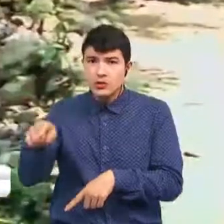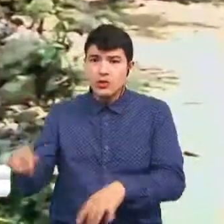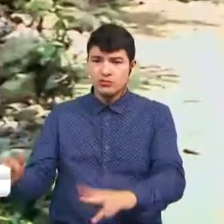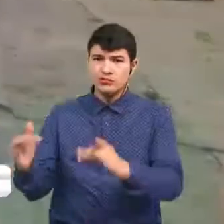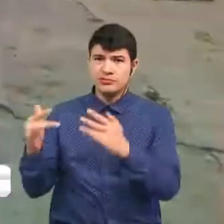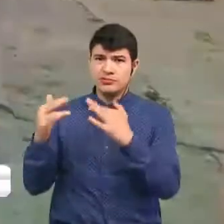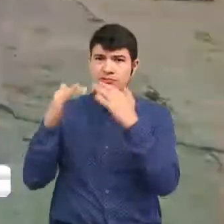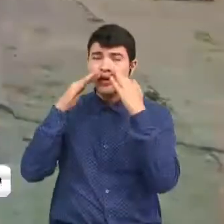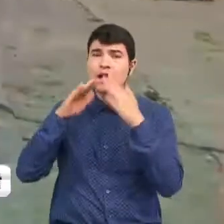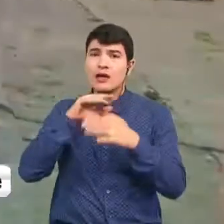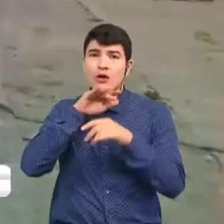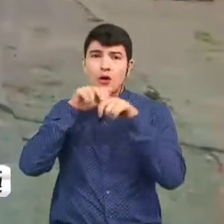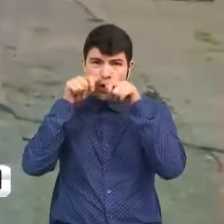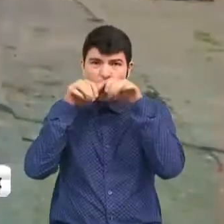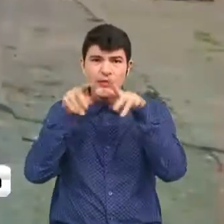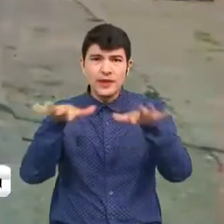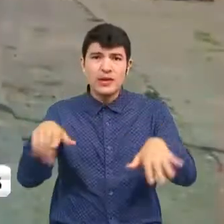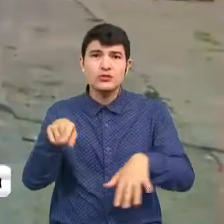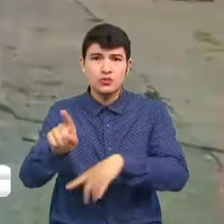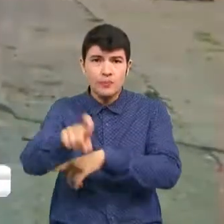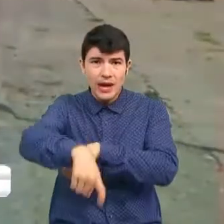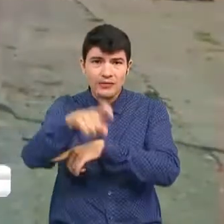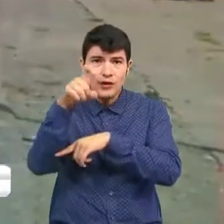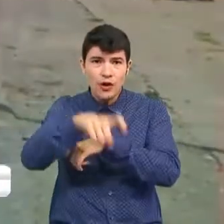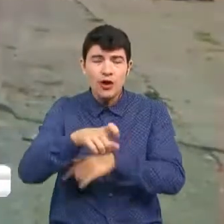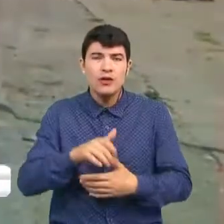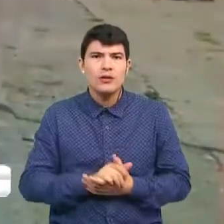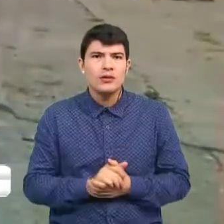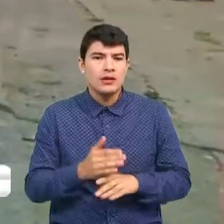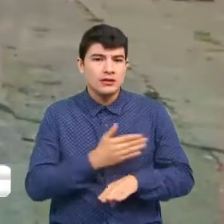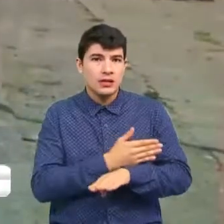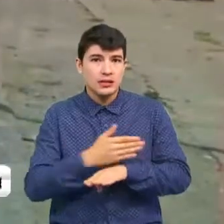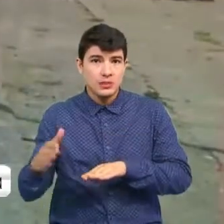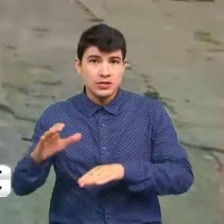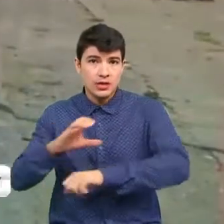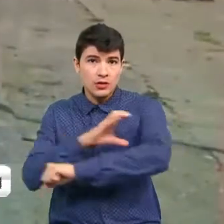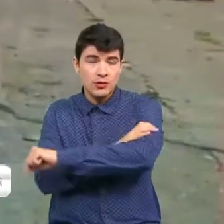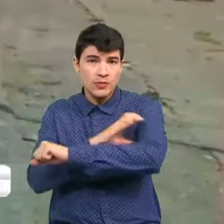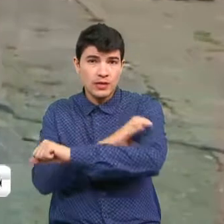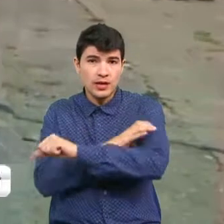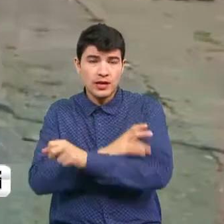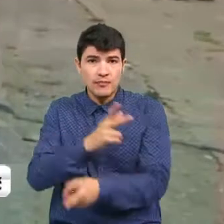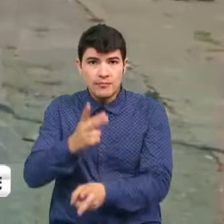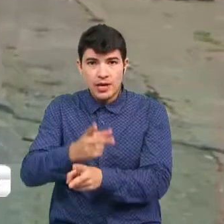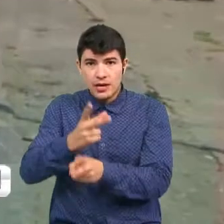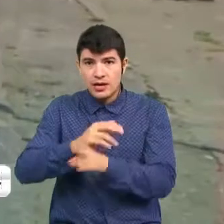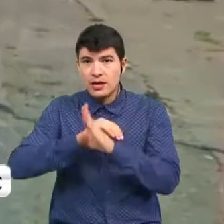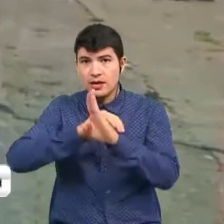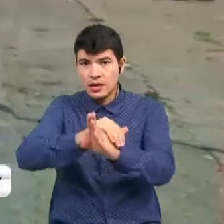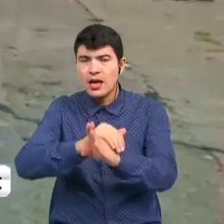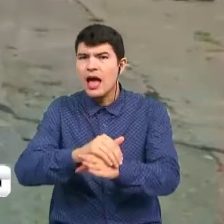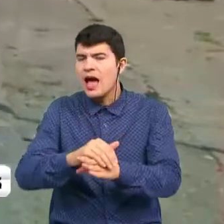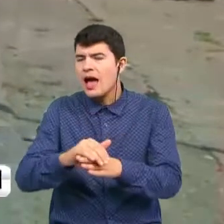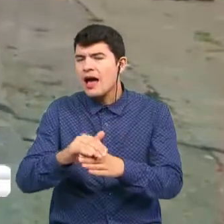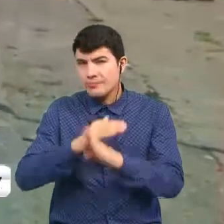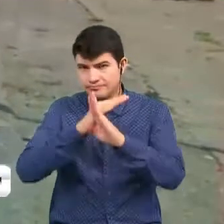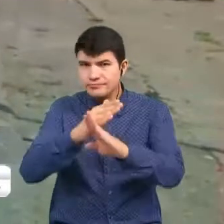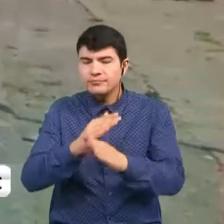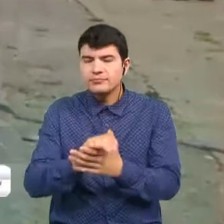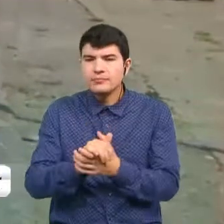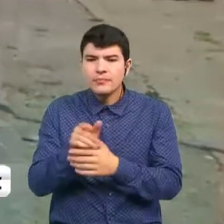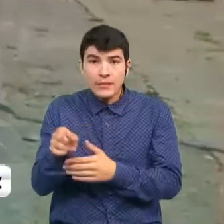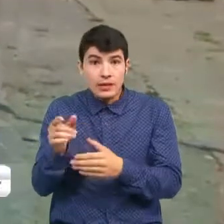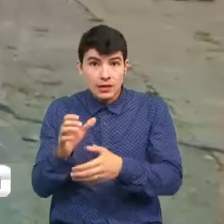contaminación luego de la instalación del comité de riesgo que se encargará de analizar todas las posibilidades para